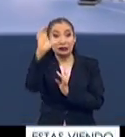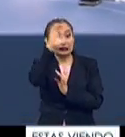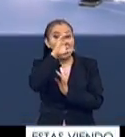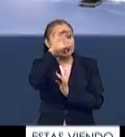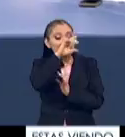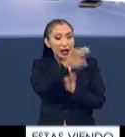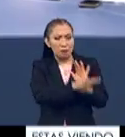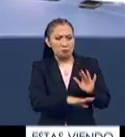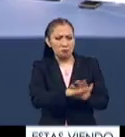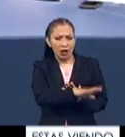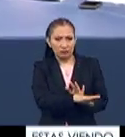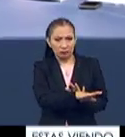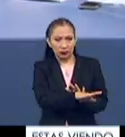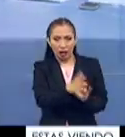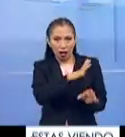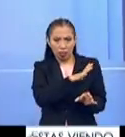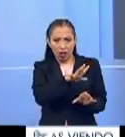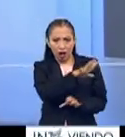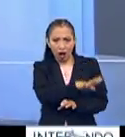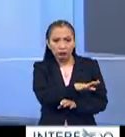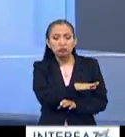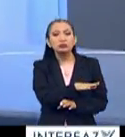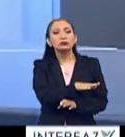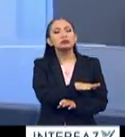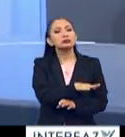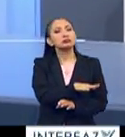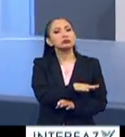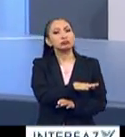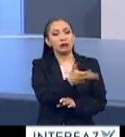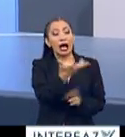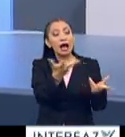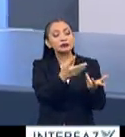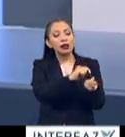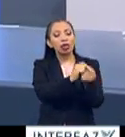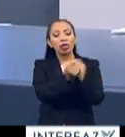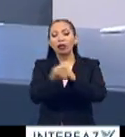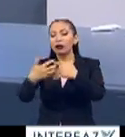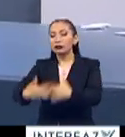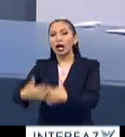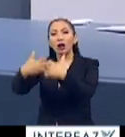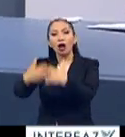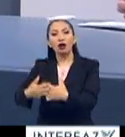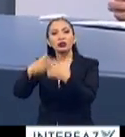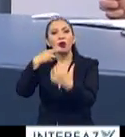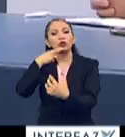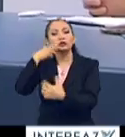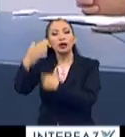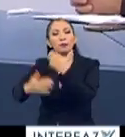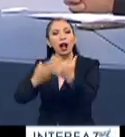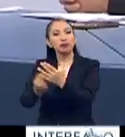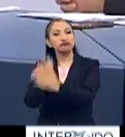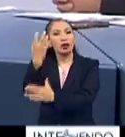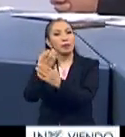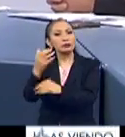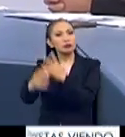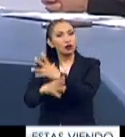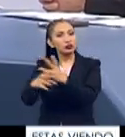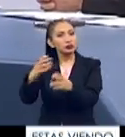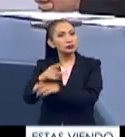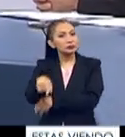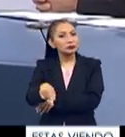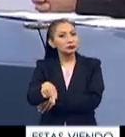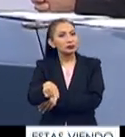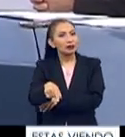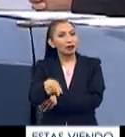ciencia básica en general genera tecnología que después se usa para la innovación. Claro. Y